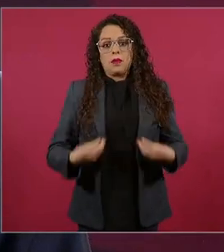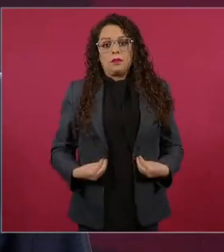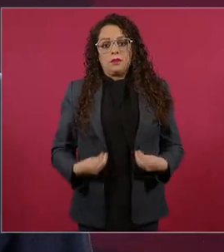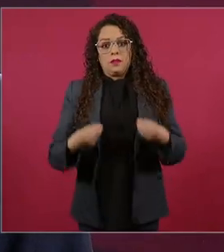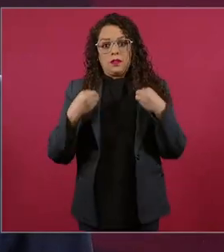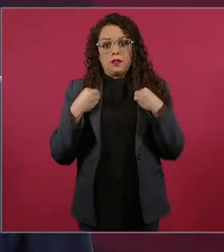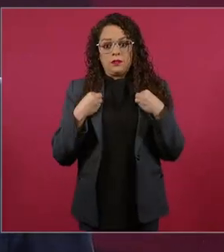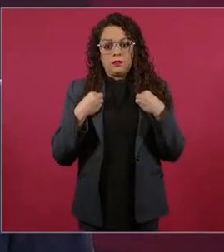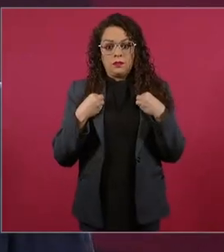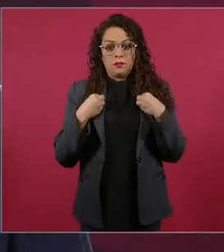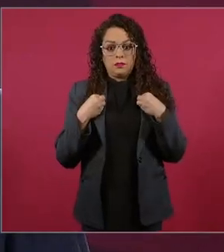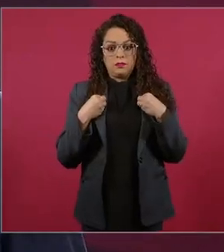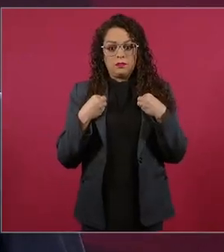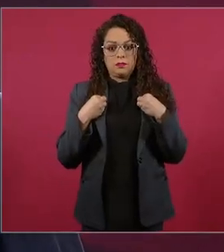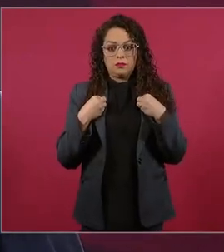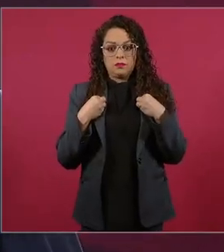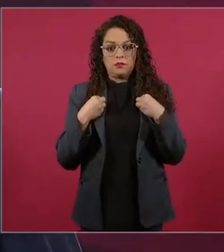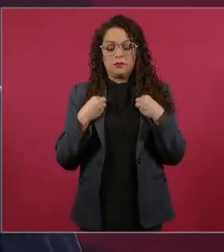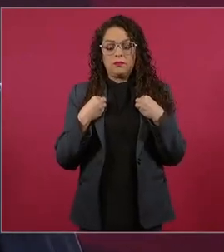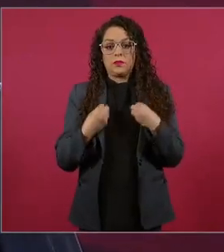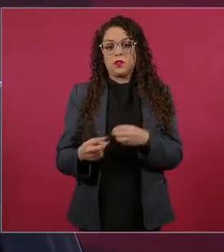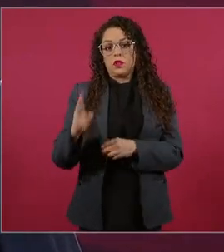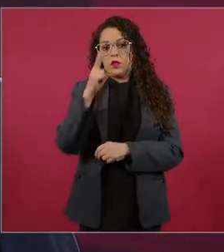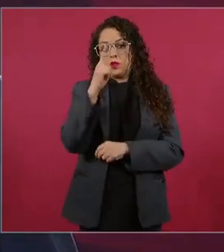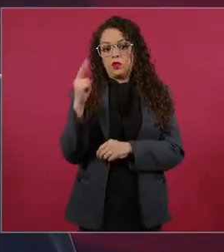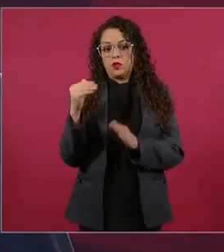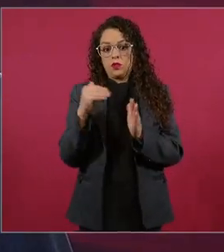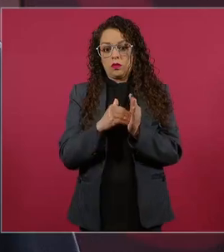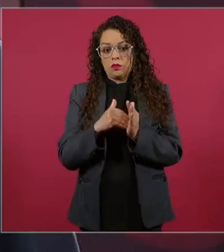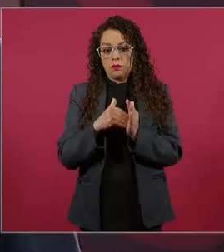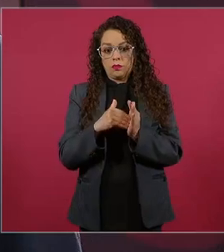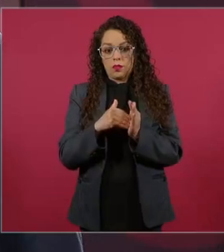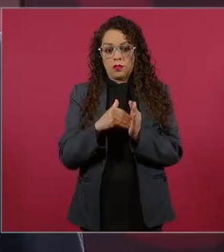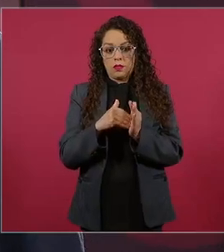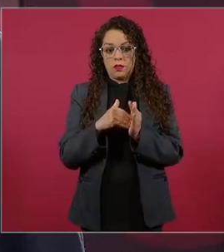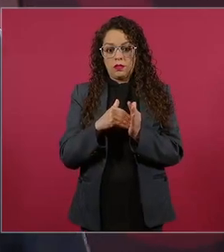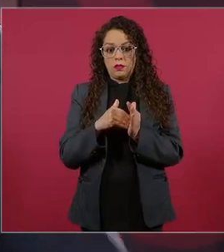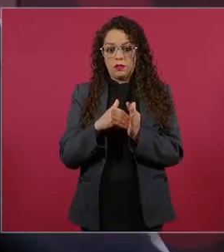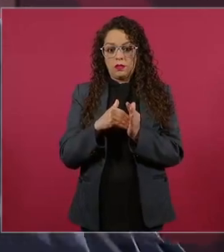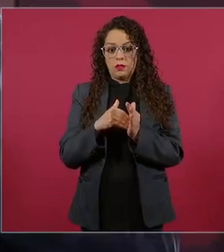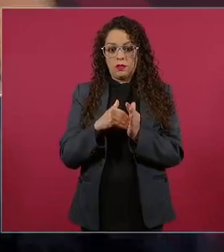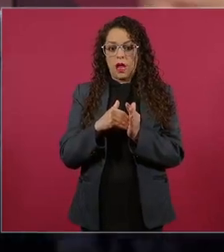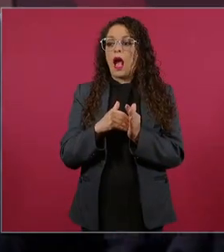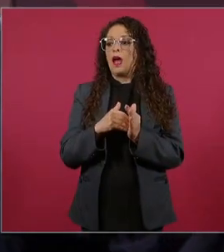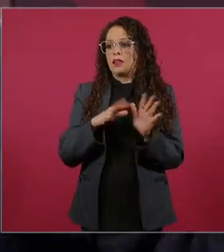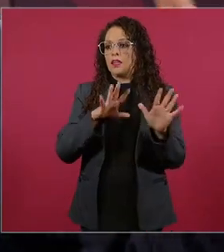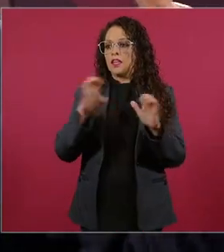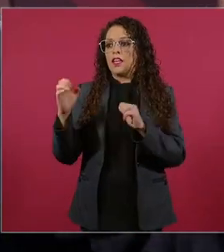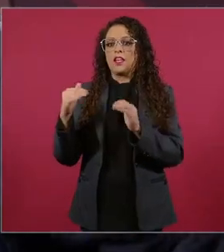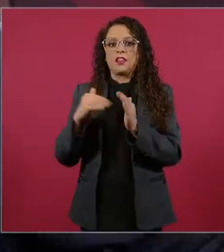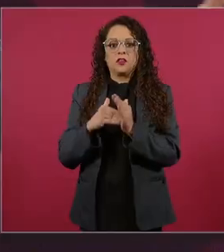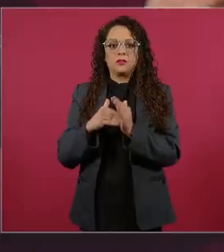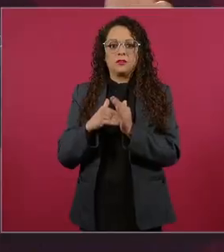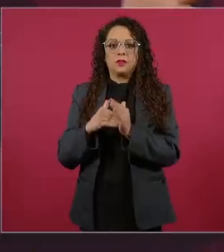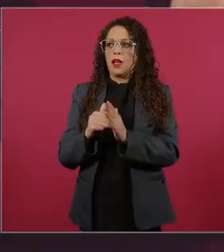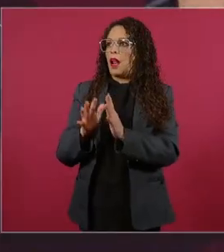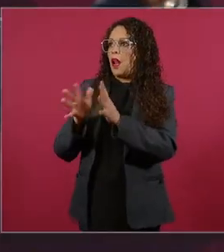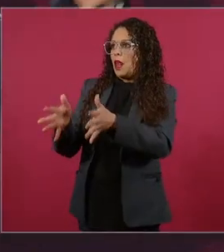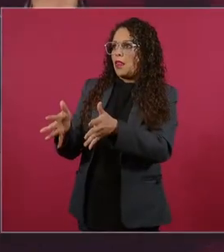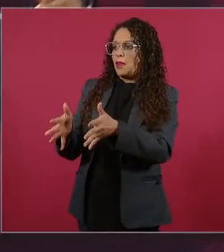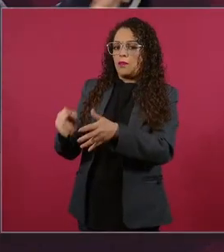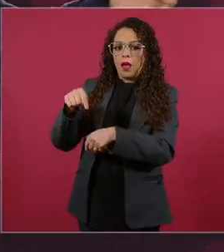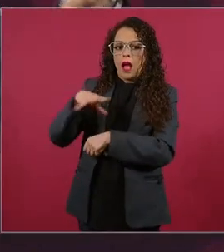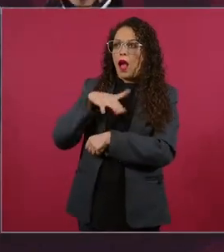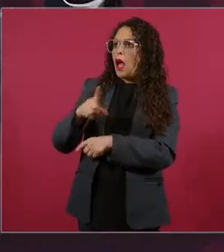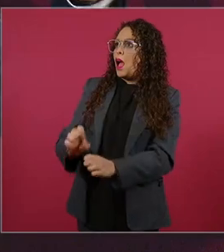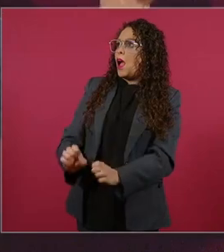Y cuando llegamos nosotros al gobierno en el 2000, ya solo quedaban 500 mil. Y aquí había quedado la infraestructura. Entonces, aquí sí